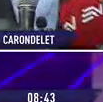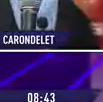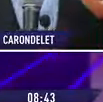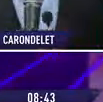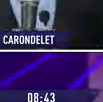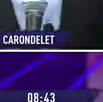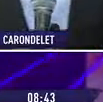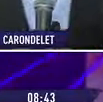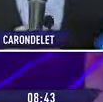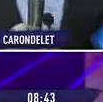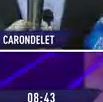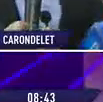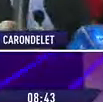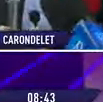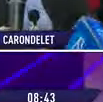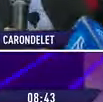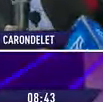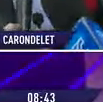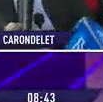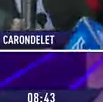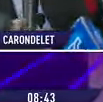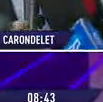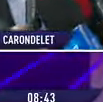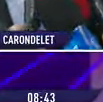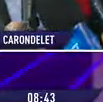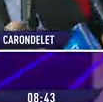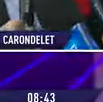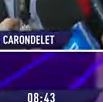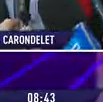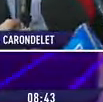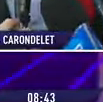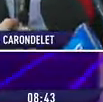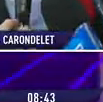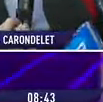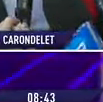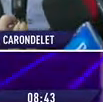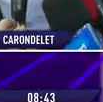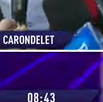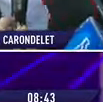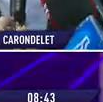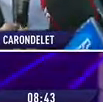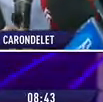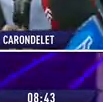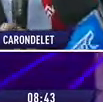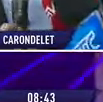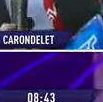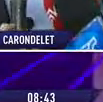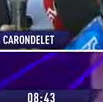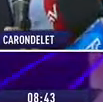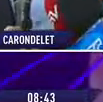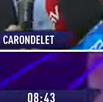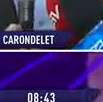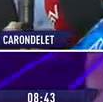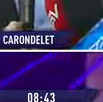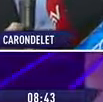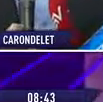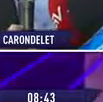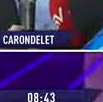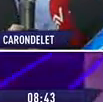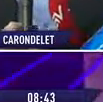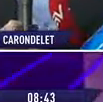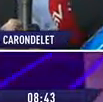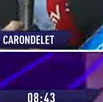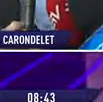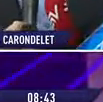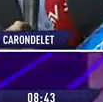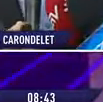el orden. Y sobre todo, al menos la Policía Nacional, lo que es del orden público, y por eso estamos acá, es un tema de prevención. No hemos